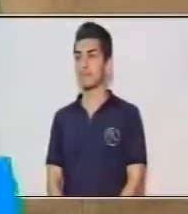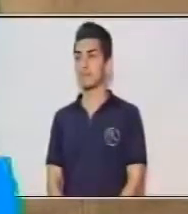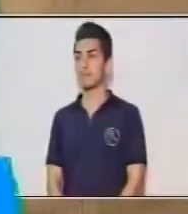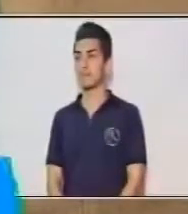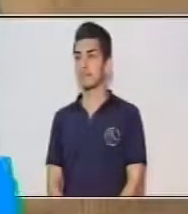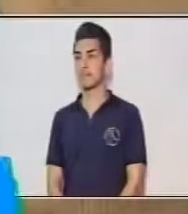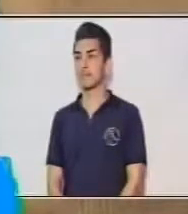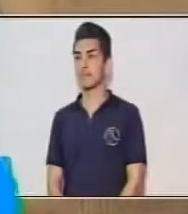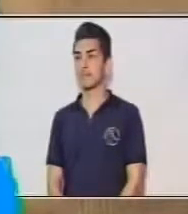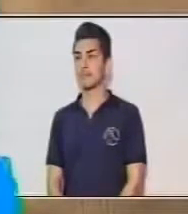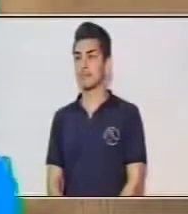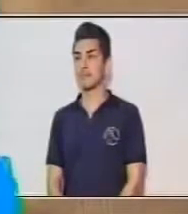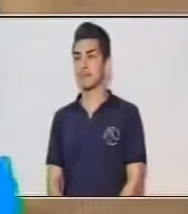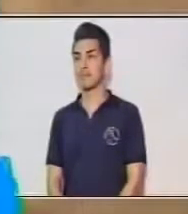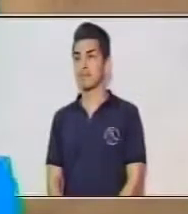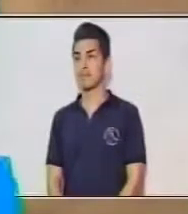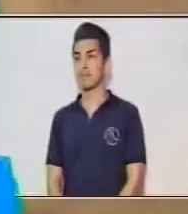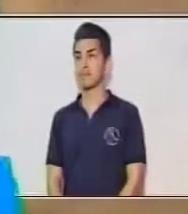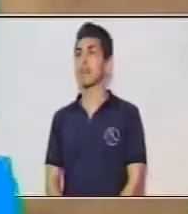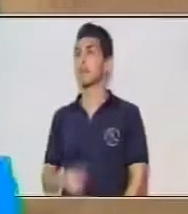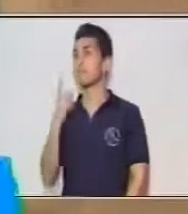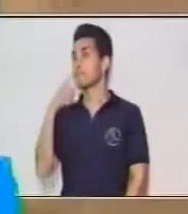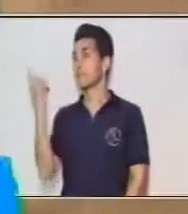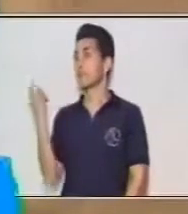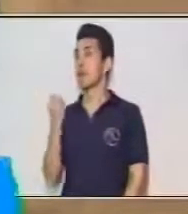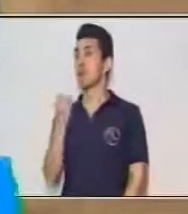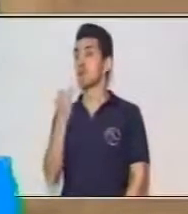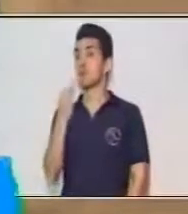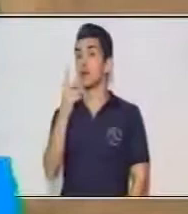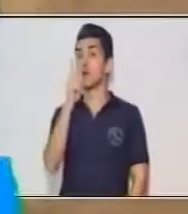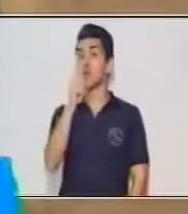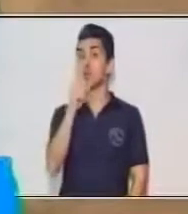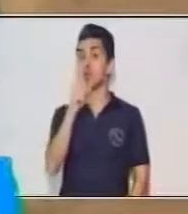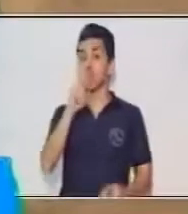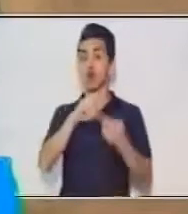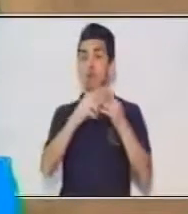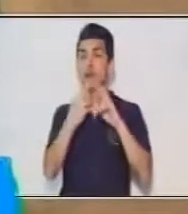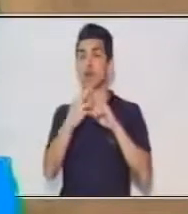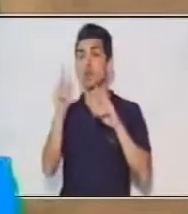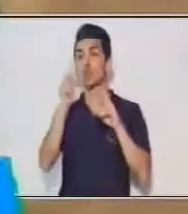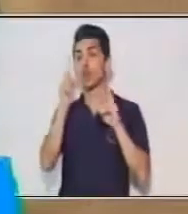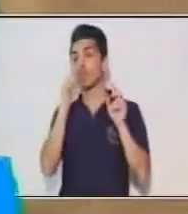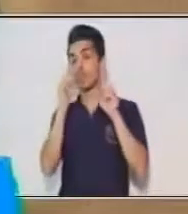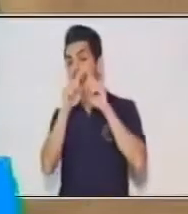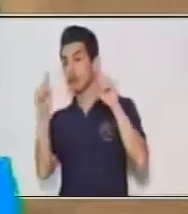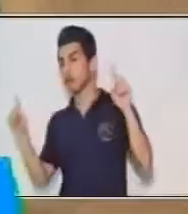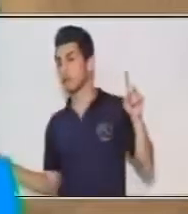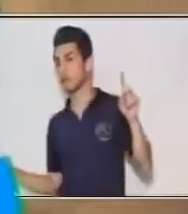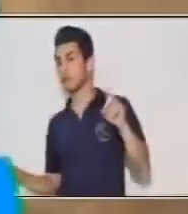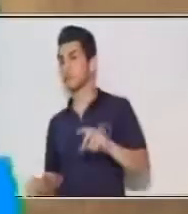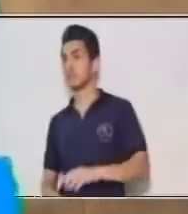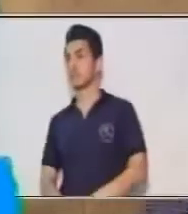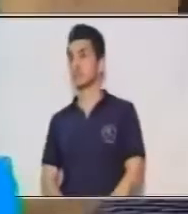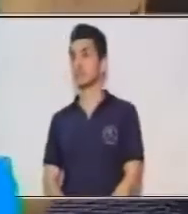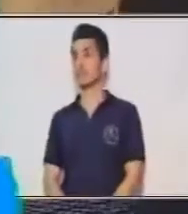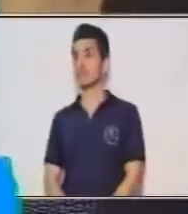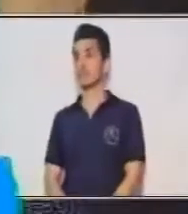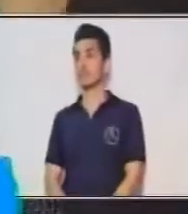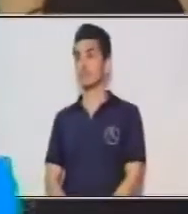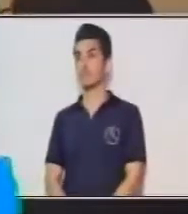tenemos el número 1 en romano. ¿Dónde lo ubicarías tú? Excelente. Muy